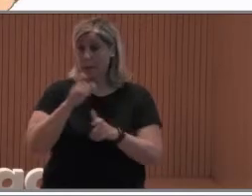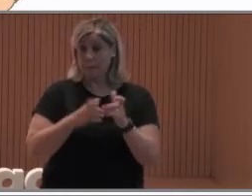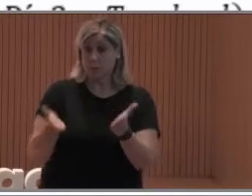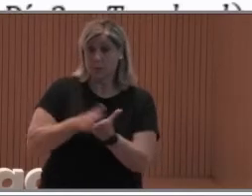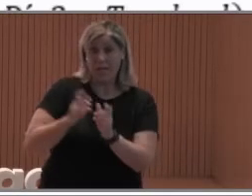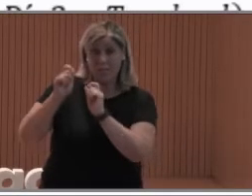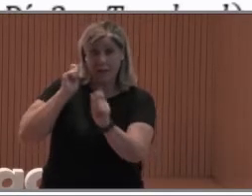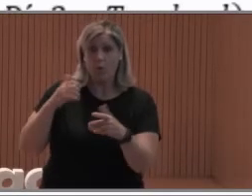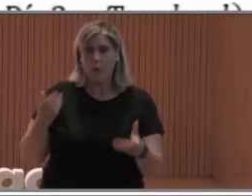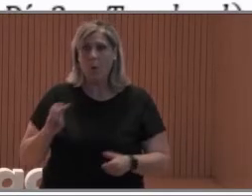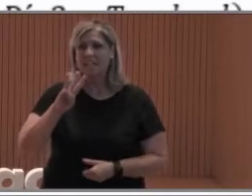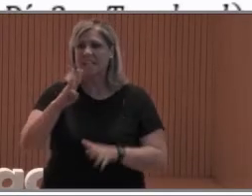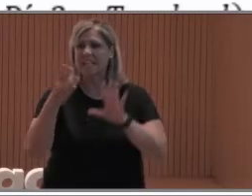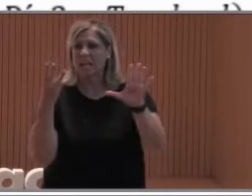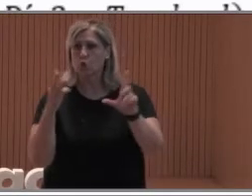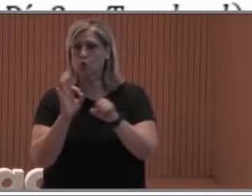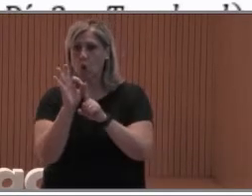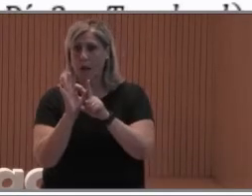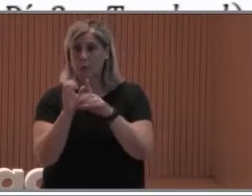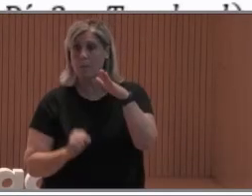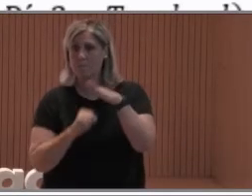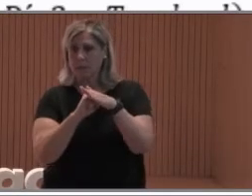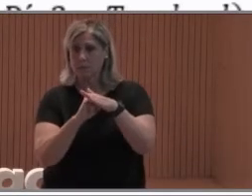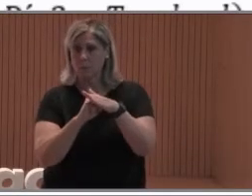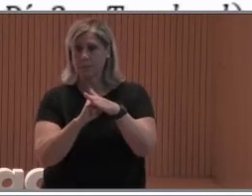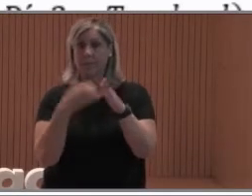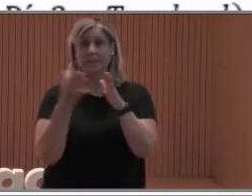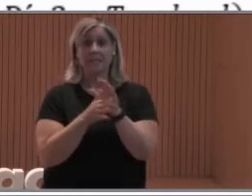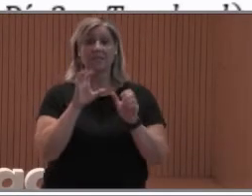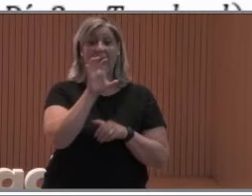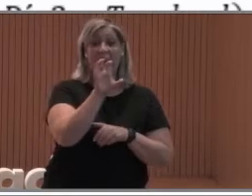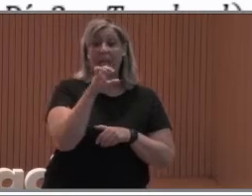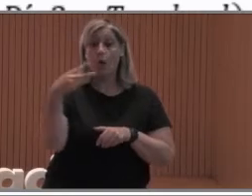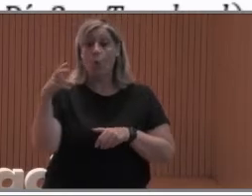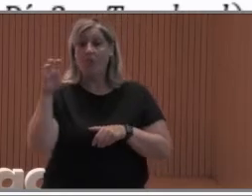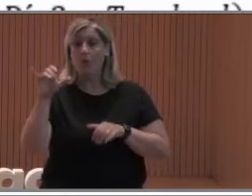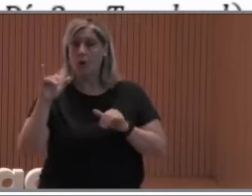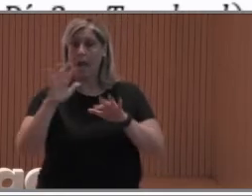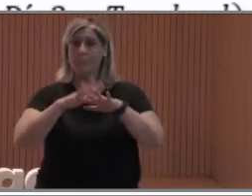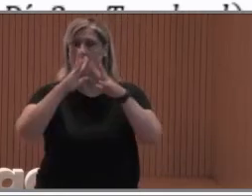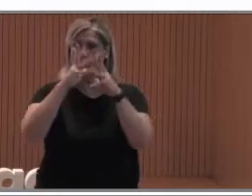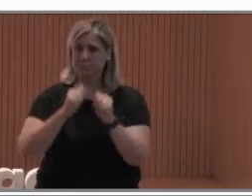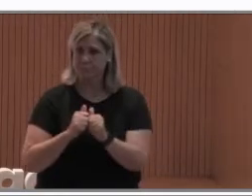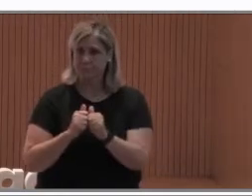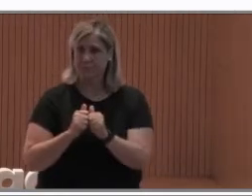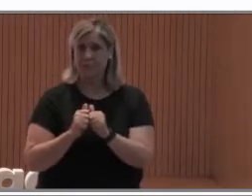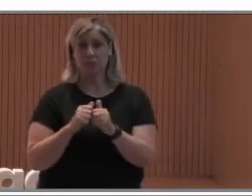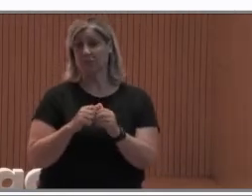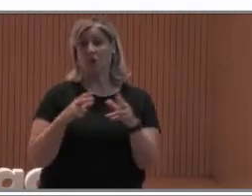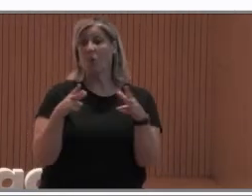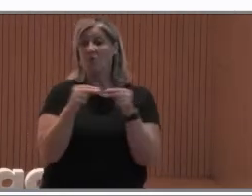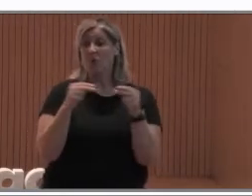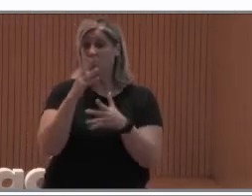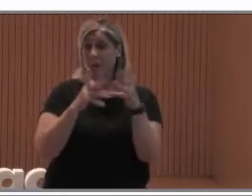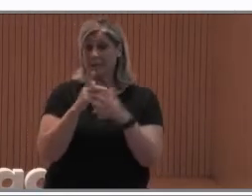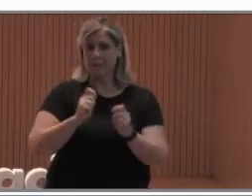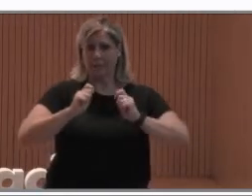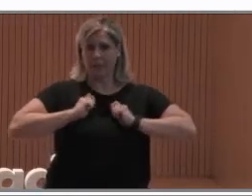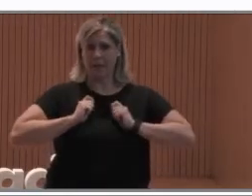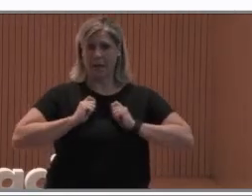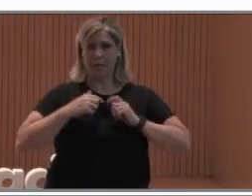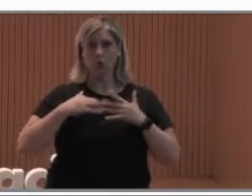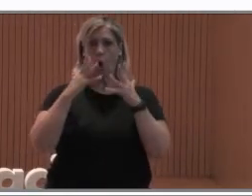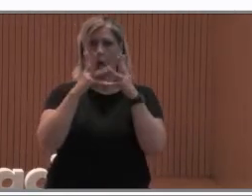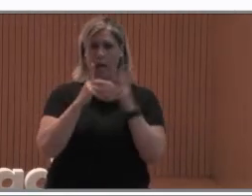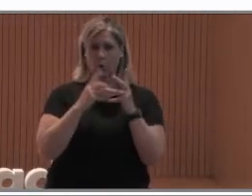Zaragoza, 38 grados. Hay una ecuación. Con una ecuación que nos dan, se calculan las alertas. Y en función de